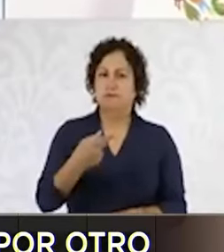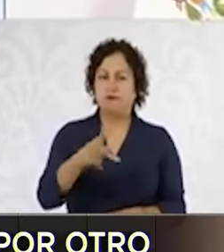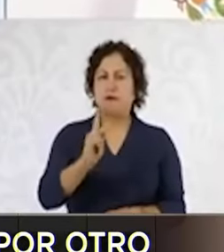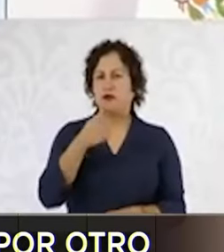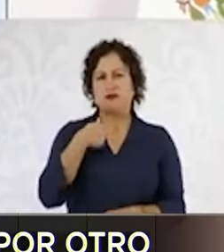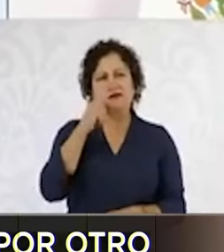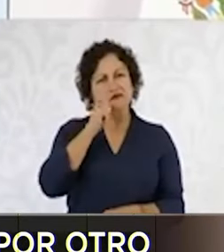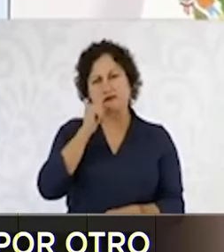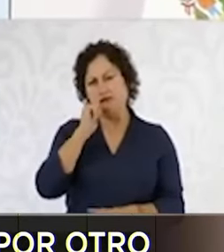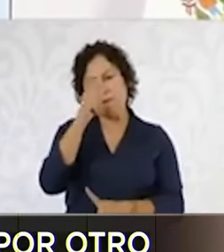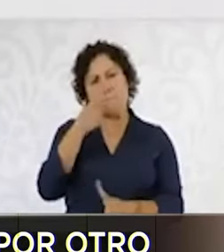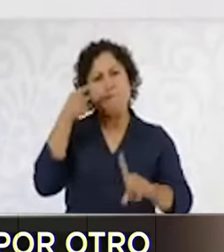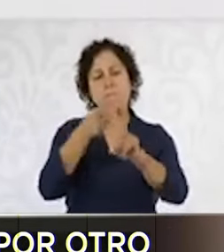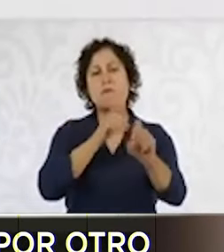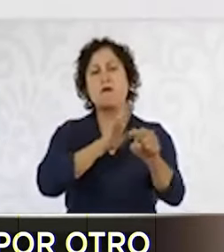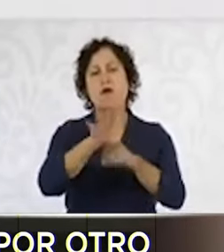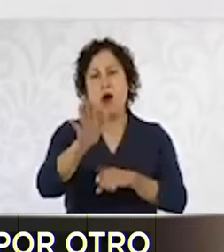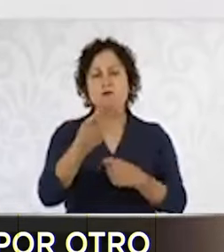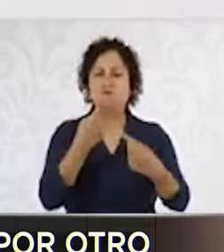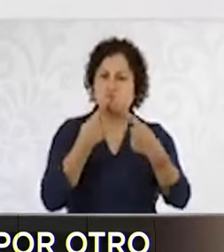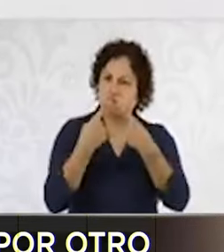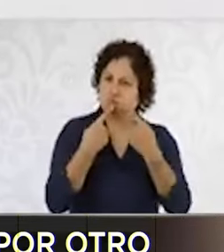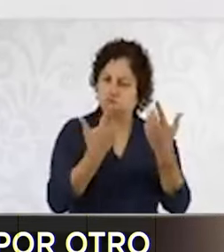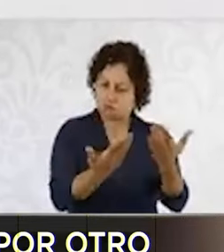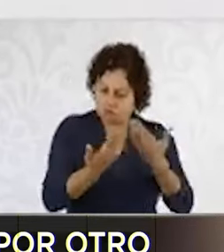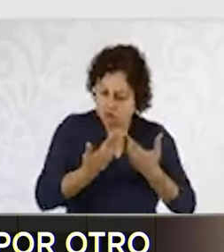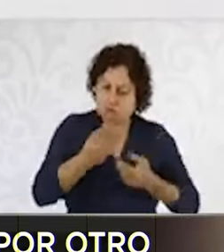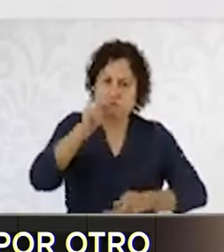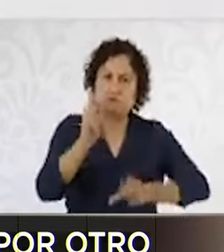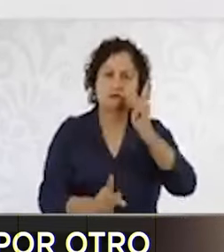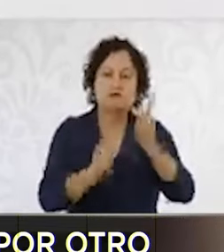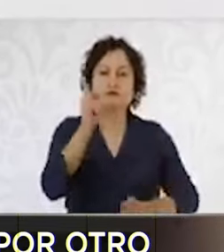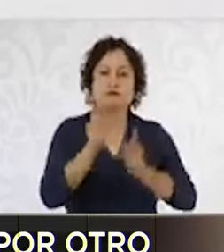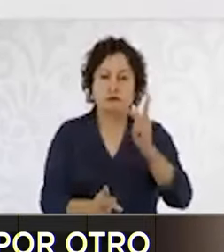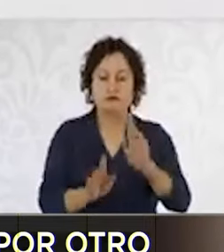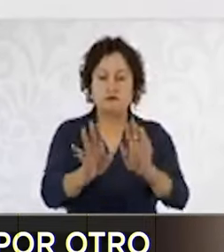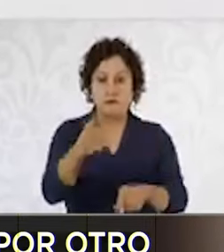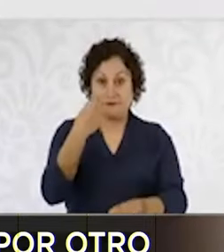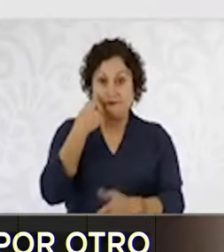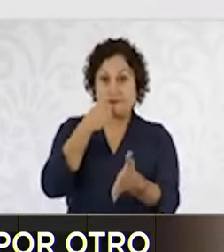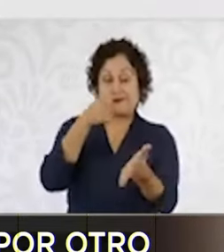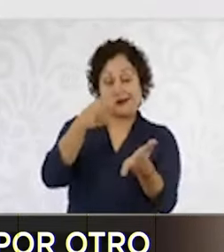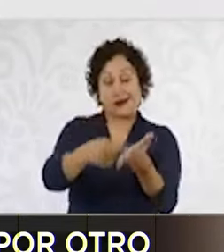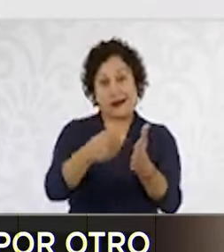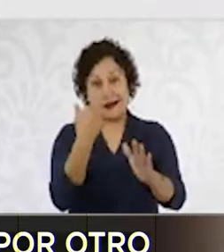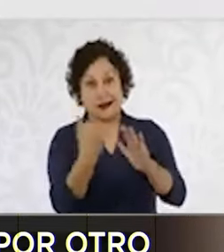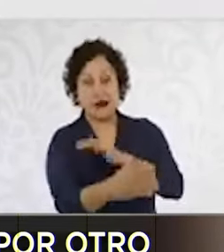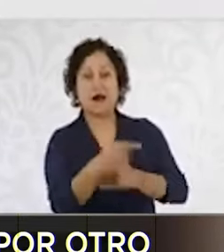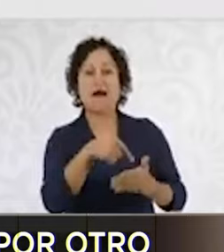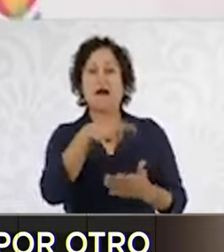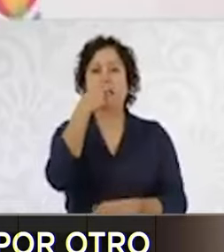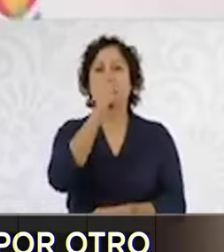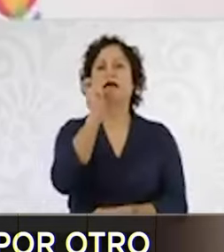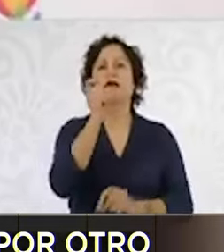La señal nacional, en respuesta a la amenaza de Donald Trump de imponer aranceles del 25% a México. La